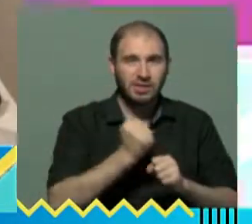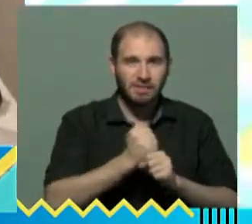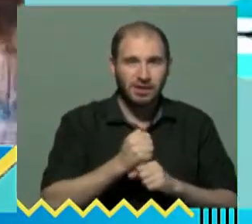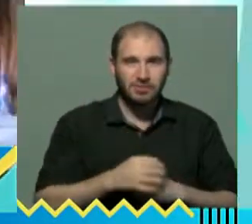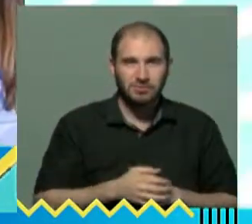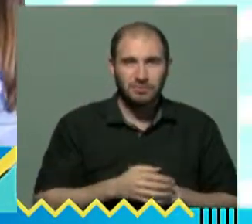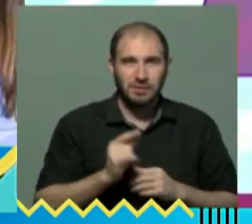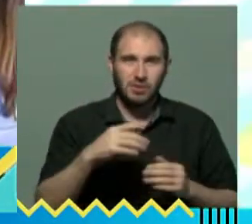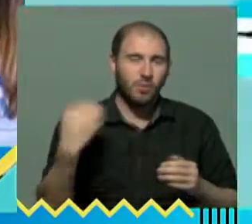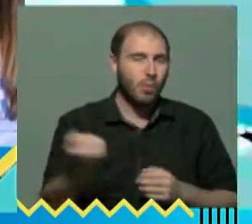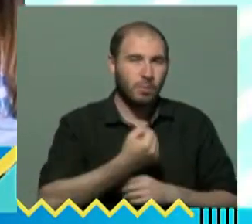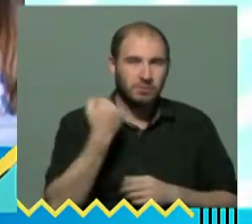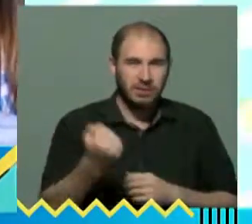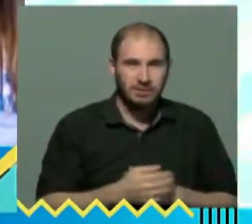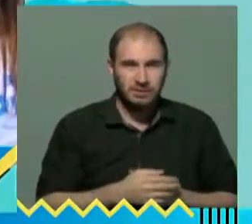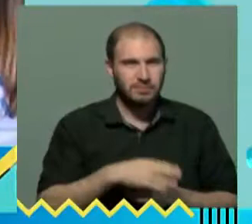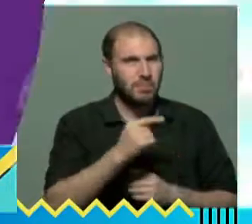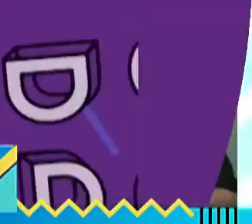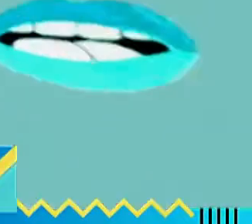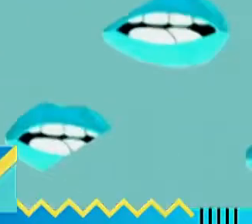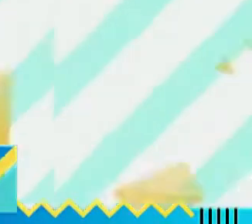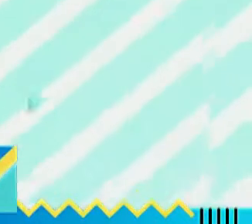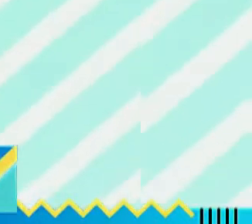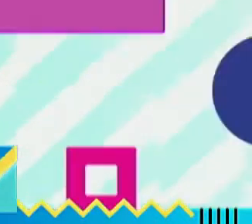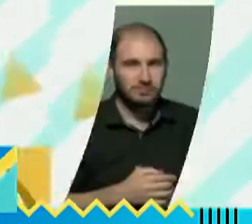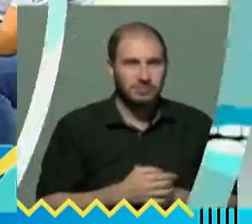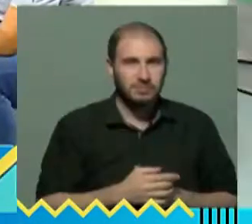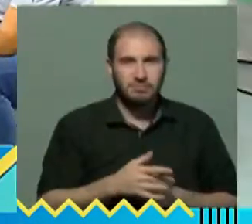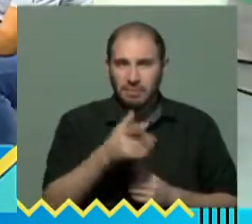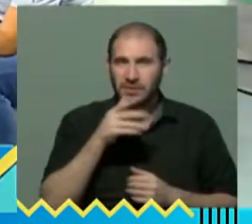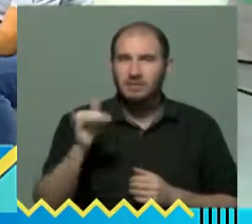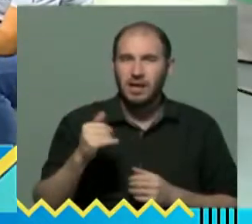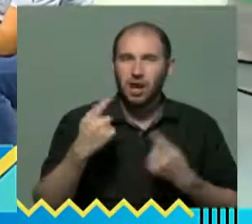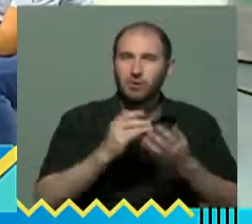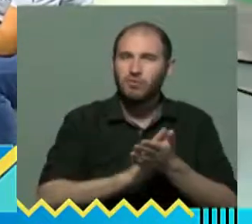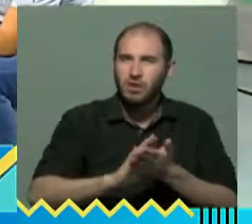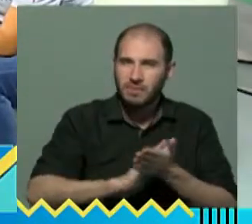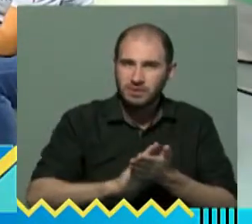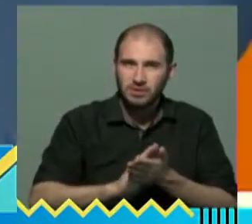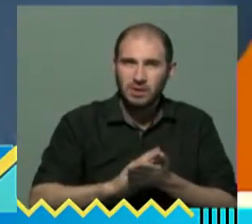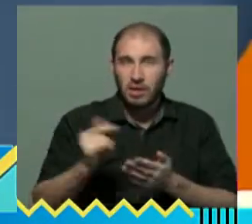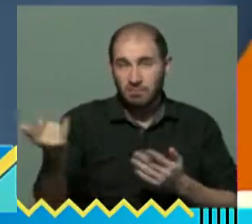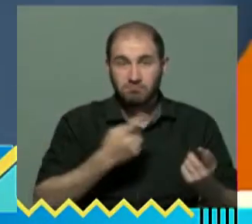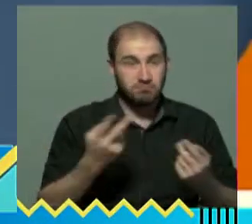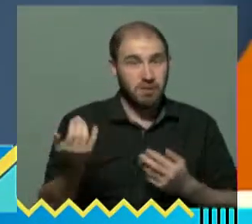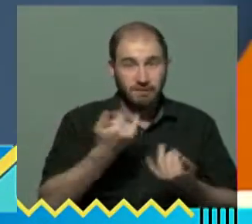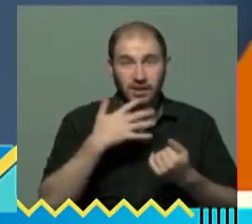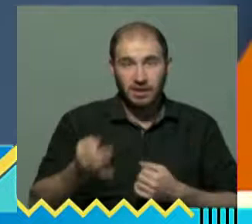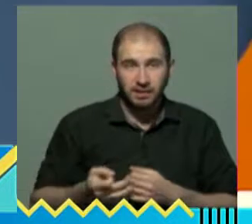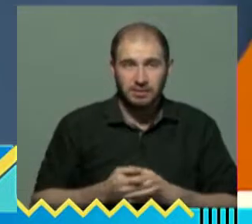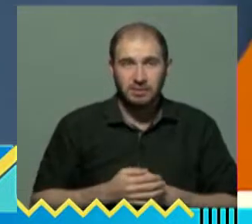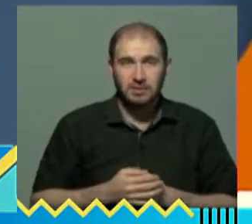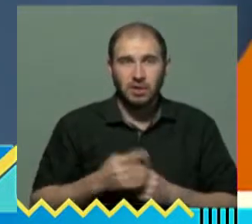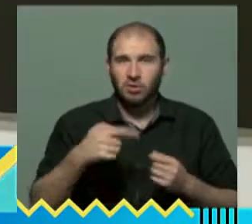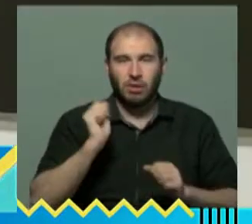es clave en ese sentido. Claro, ¿consideras que es una de las... No, considero que sí, es uno de los fundamentos. A ver, lo que dicen los chicos es verdad. A ver, tampoco se puede